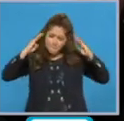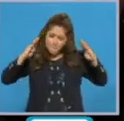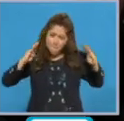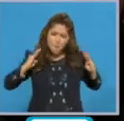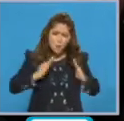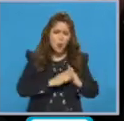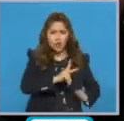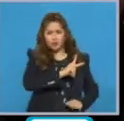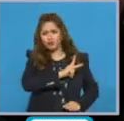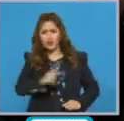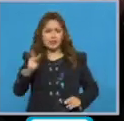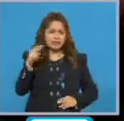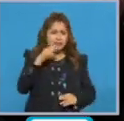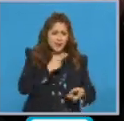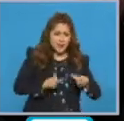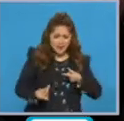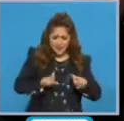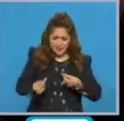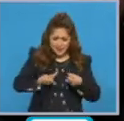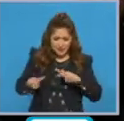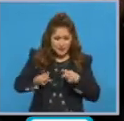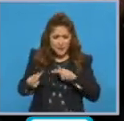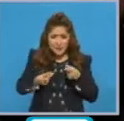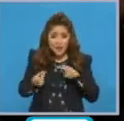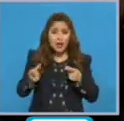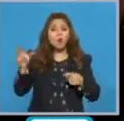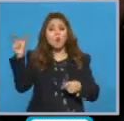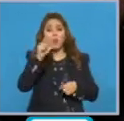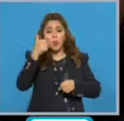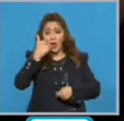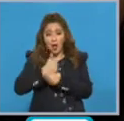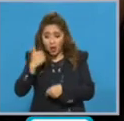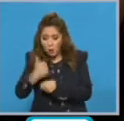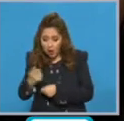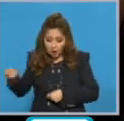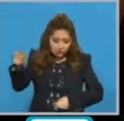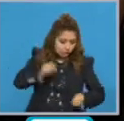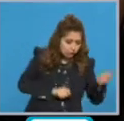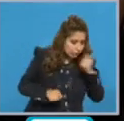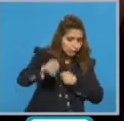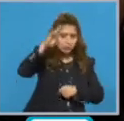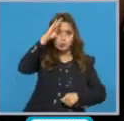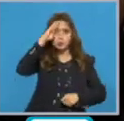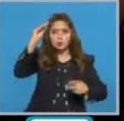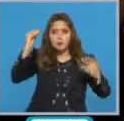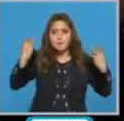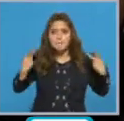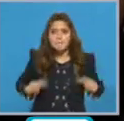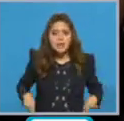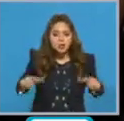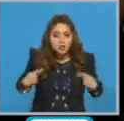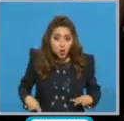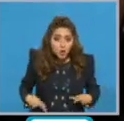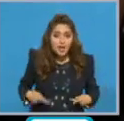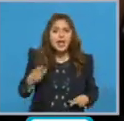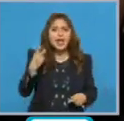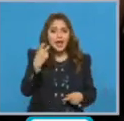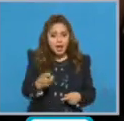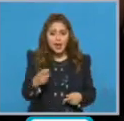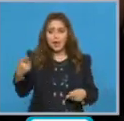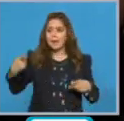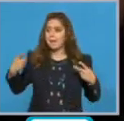todas prisas, como de repente cuando la abuela anda aquí sirviendo y que tiene un montón de gente, pues así, sí. Así se me